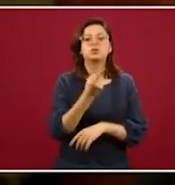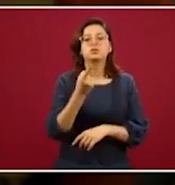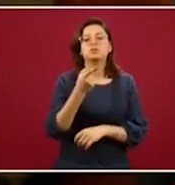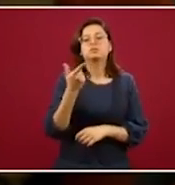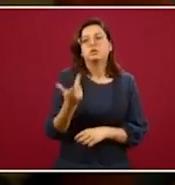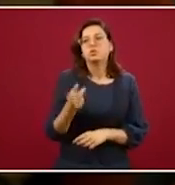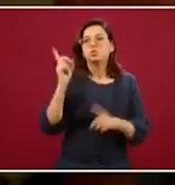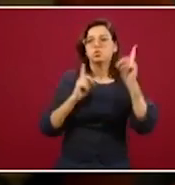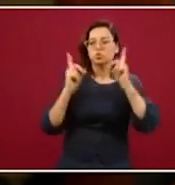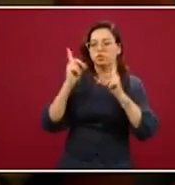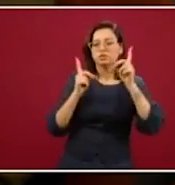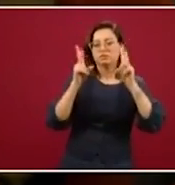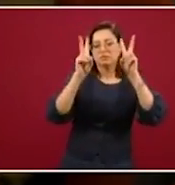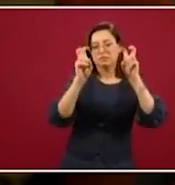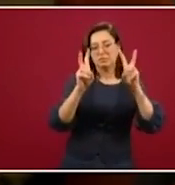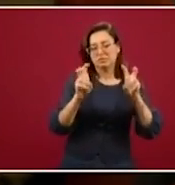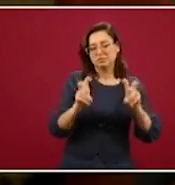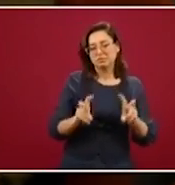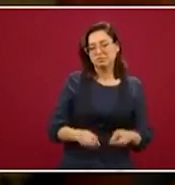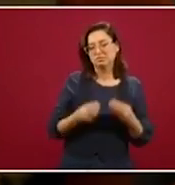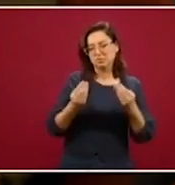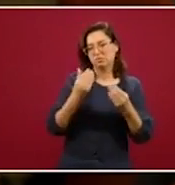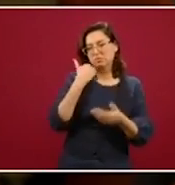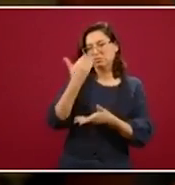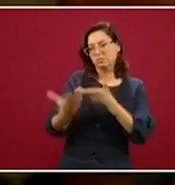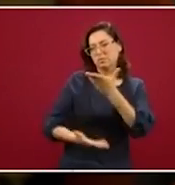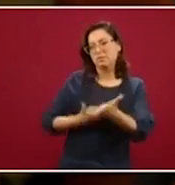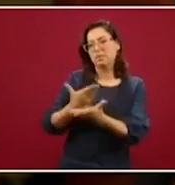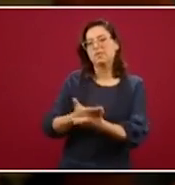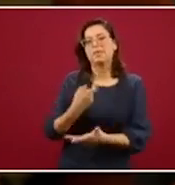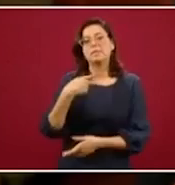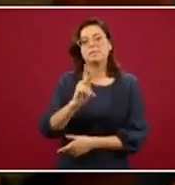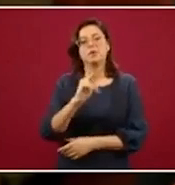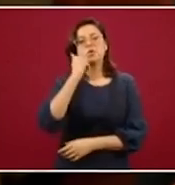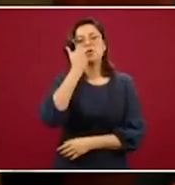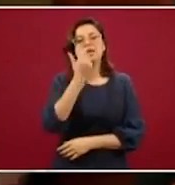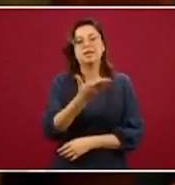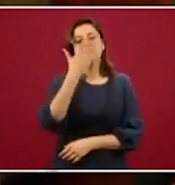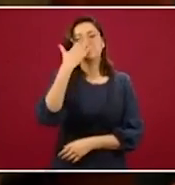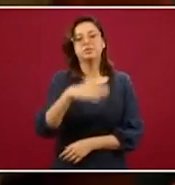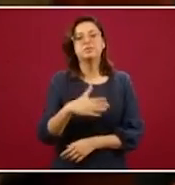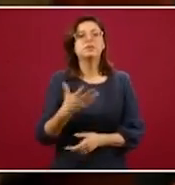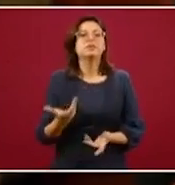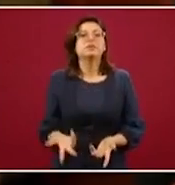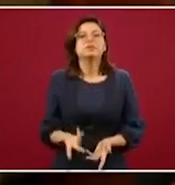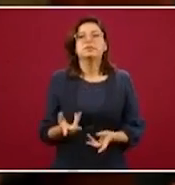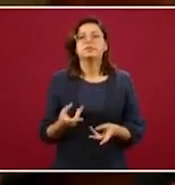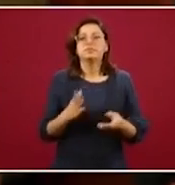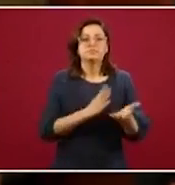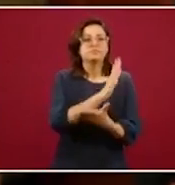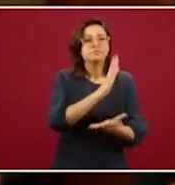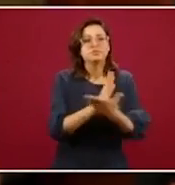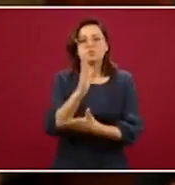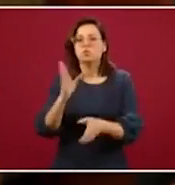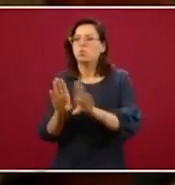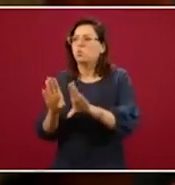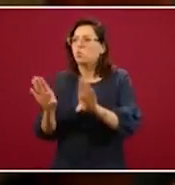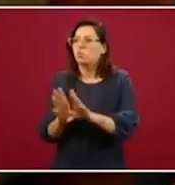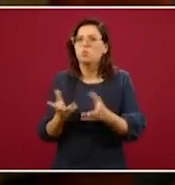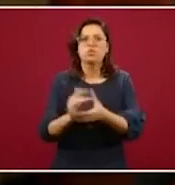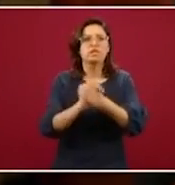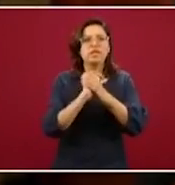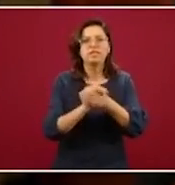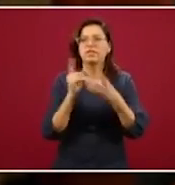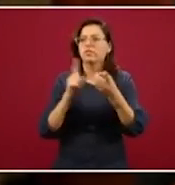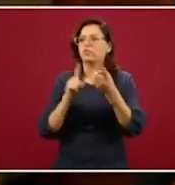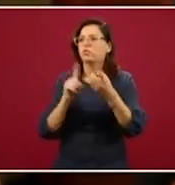muchas inquietudes y muchos temas que plantearle, pero sí que evidentemente nos gustaría saber cómo acceder, e incluso mucha gente no sabe a dónde ir para solicitar este